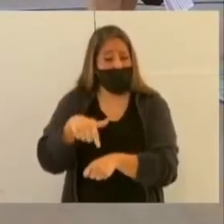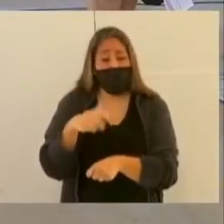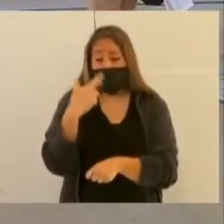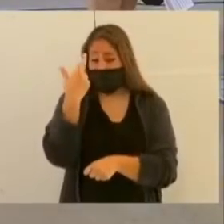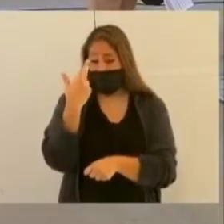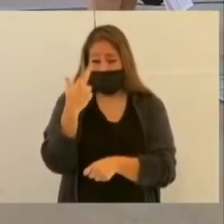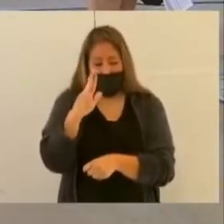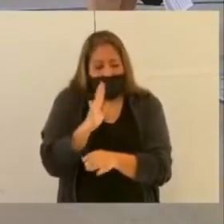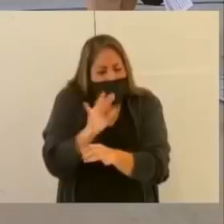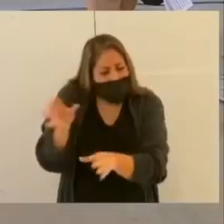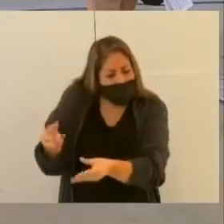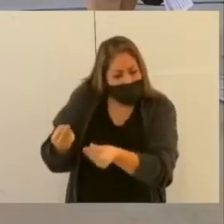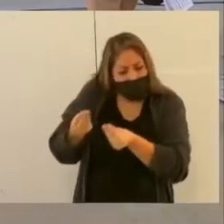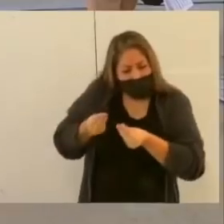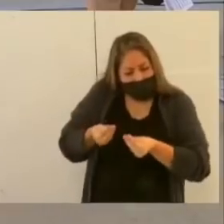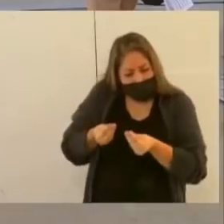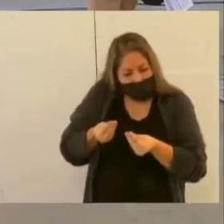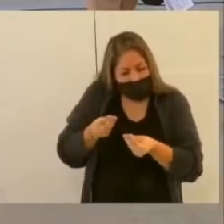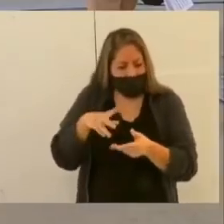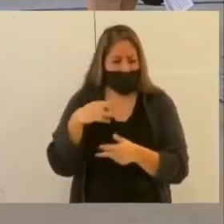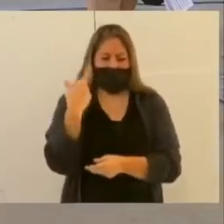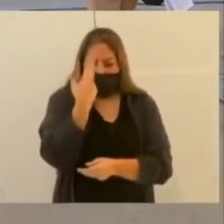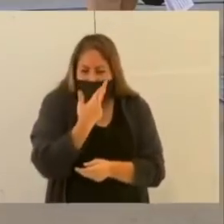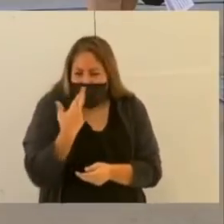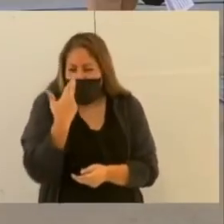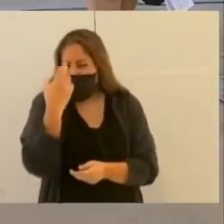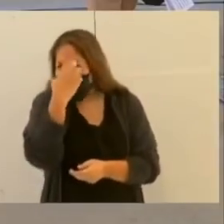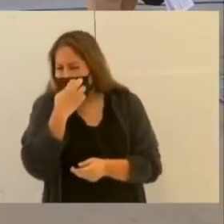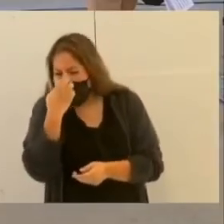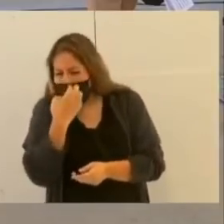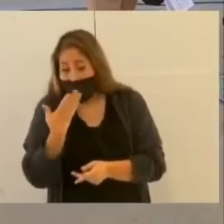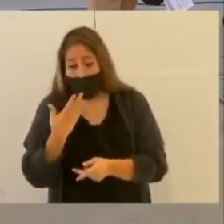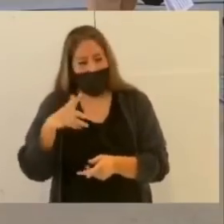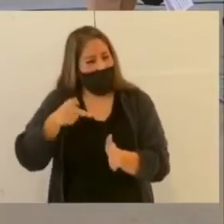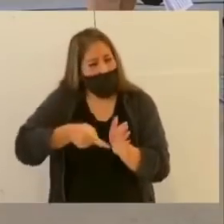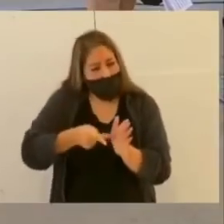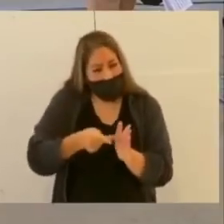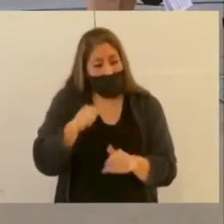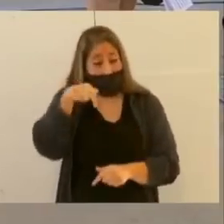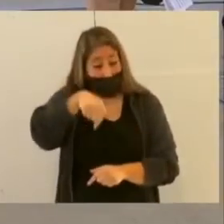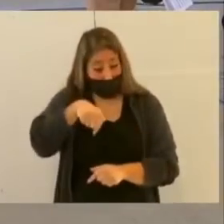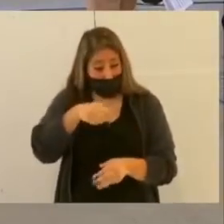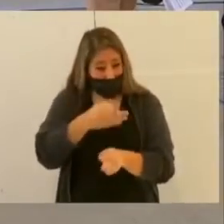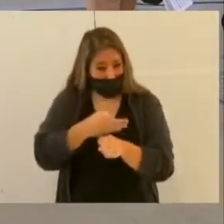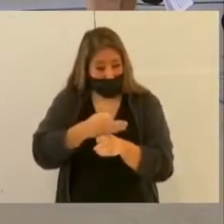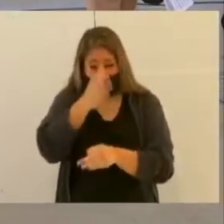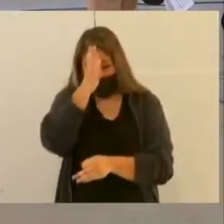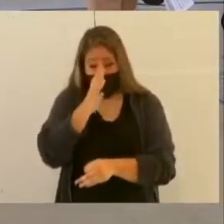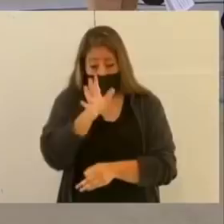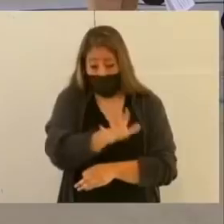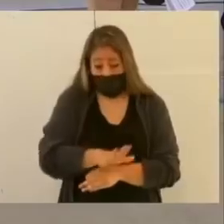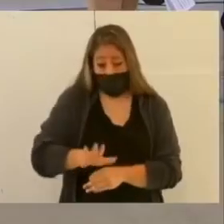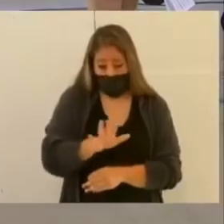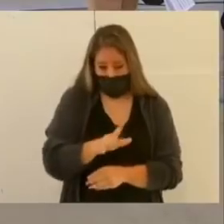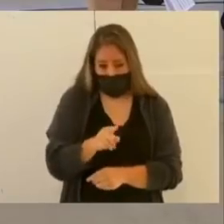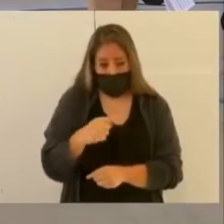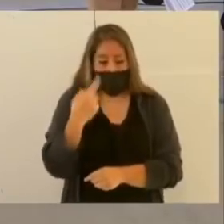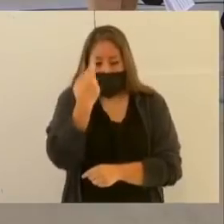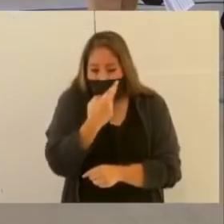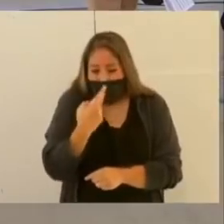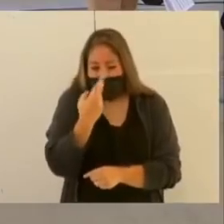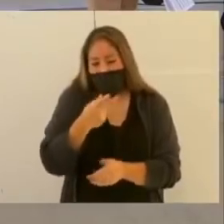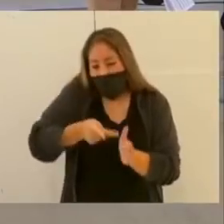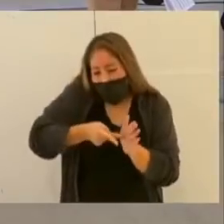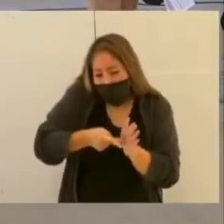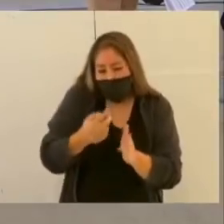retomamos esos estudios y los está continuando el gobierno de Coahuila para que con fondos metropolitanos se